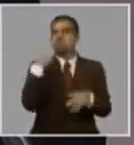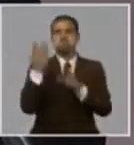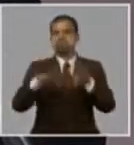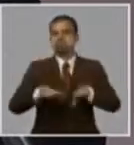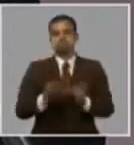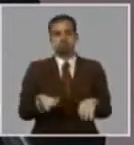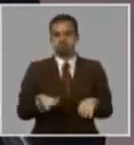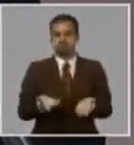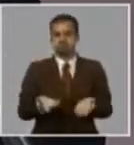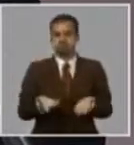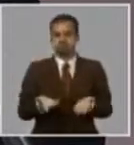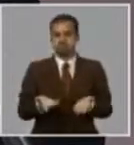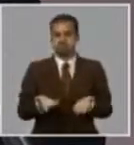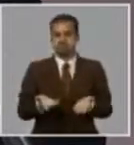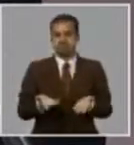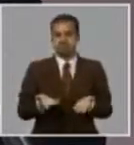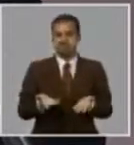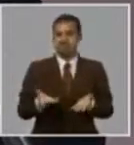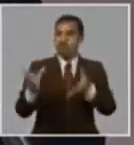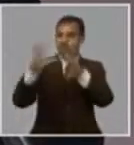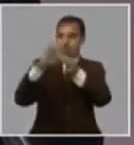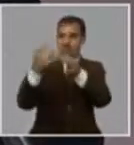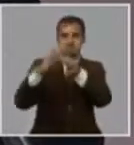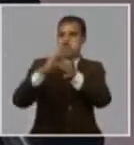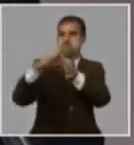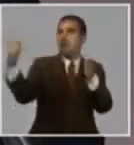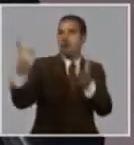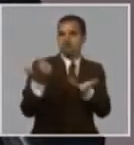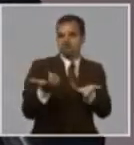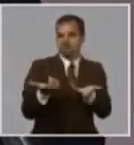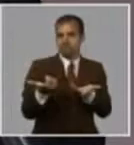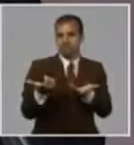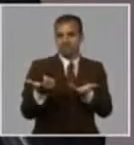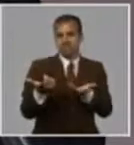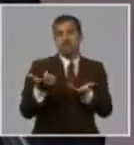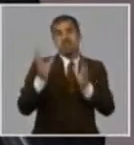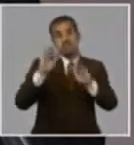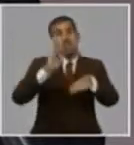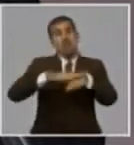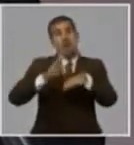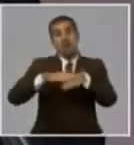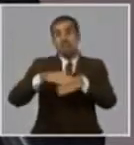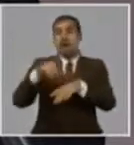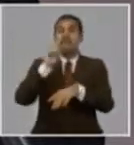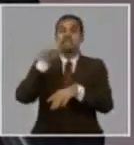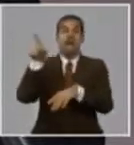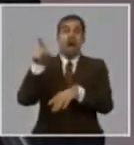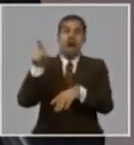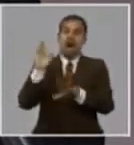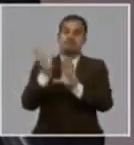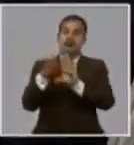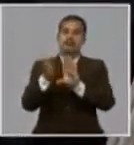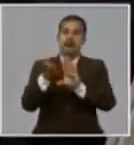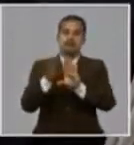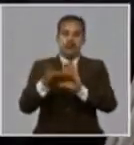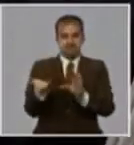suspendieron los contratos con nosotros, precisamente por la persecución al sector energético, que ha sido de los